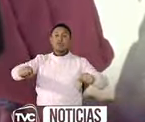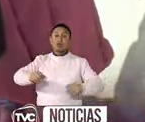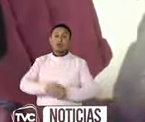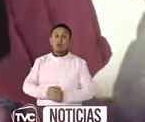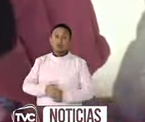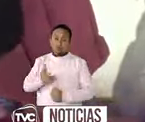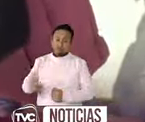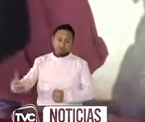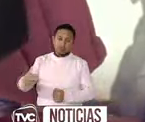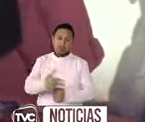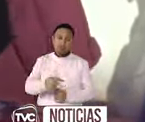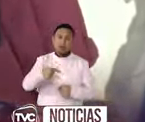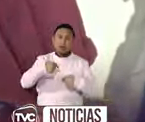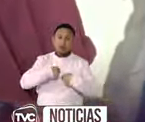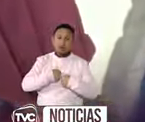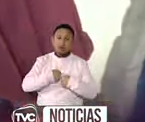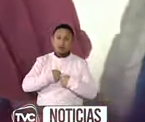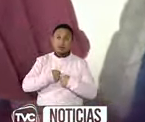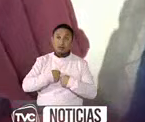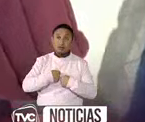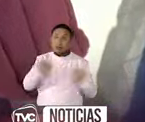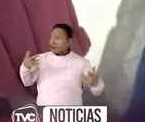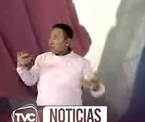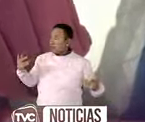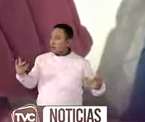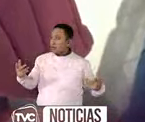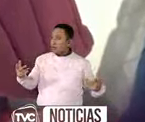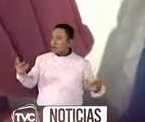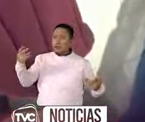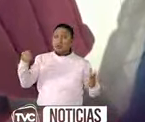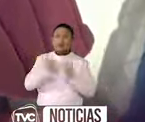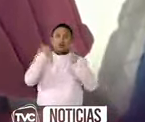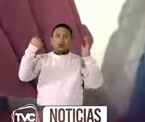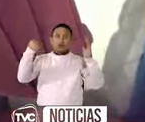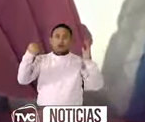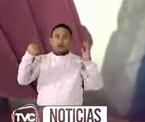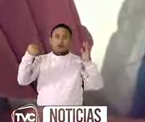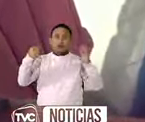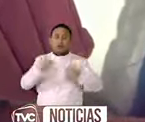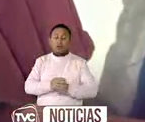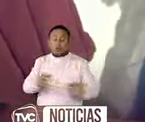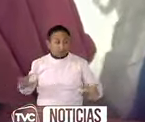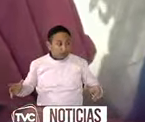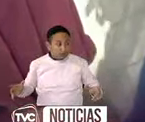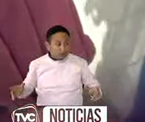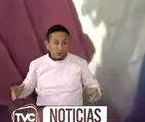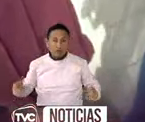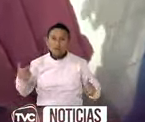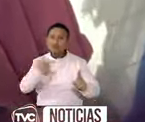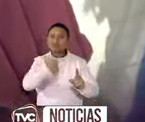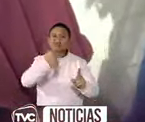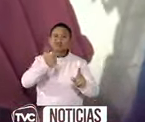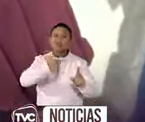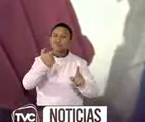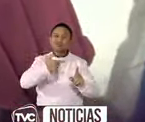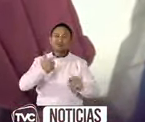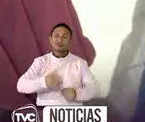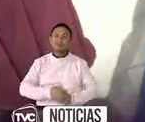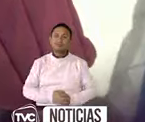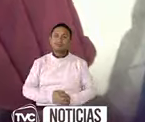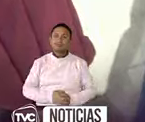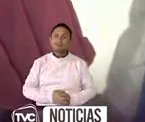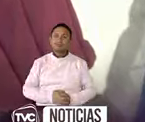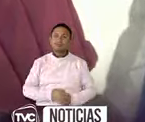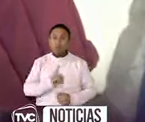yo todavía mi palabra, y ay, ese se estrelló. Cuando lo que digo estrelló, blum, blum, blum, la acera. Salgo